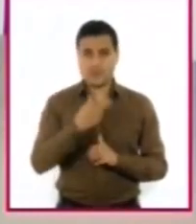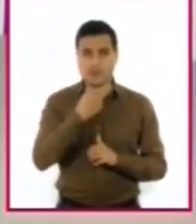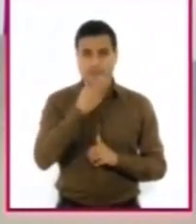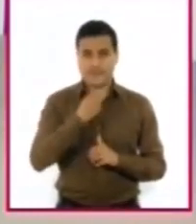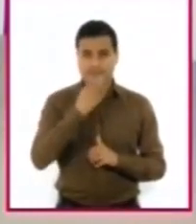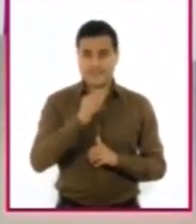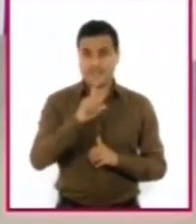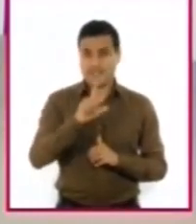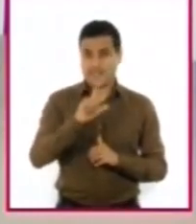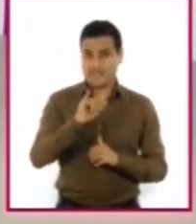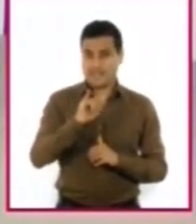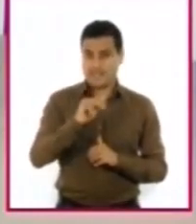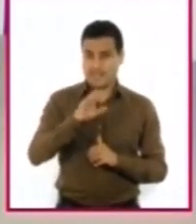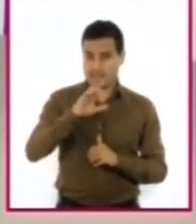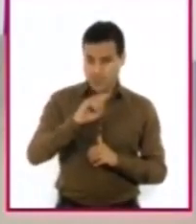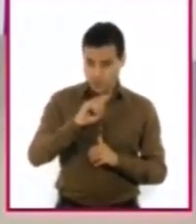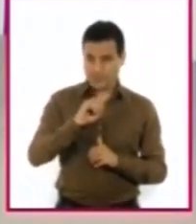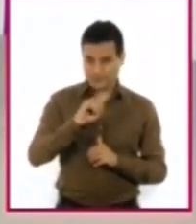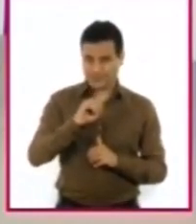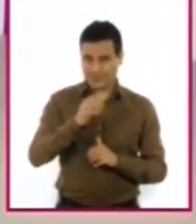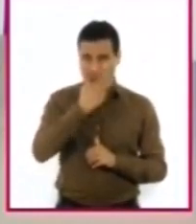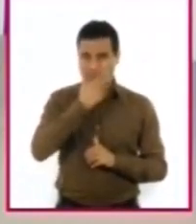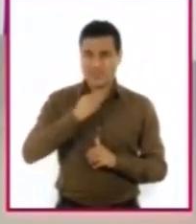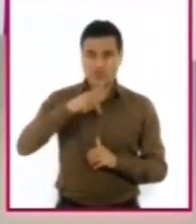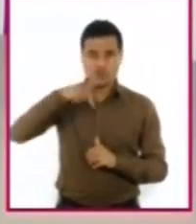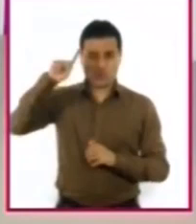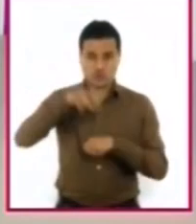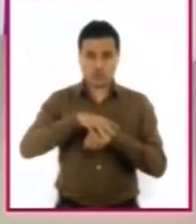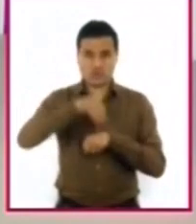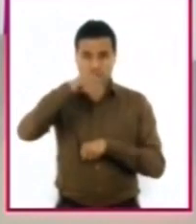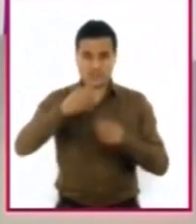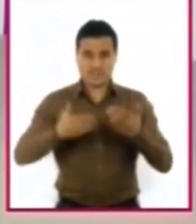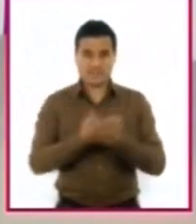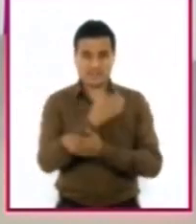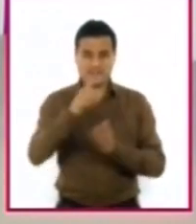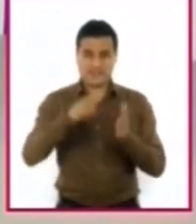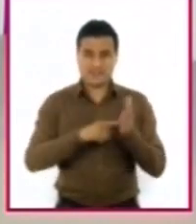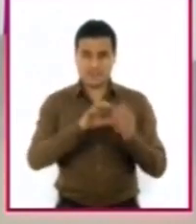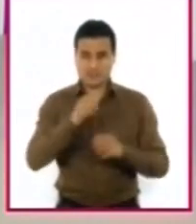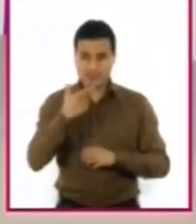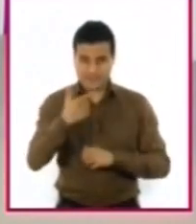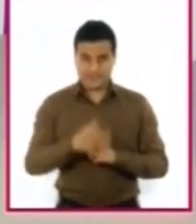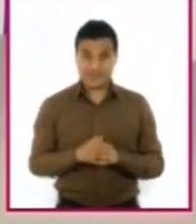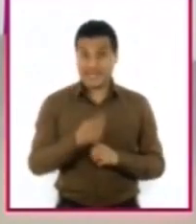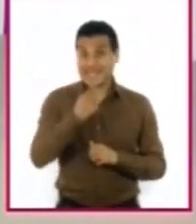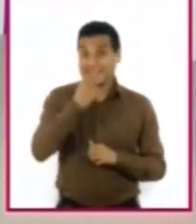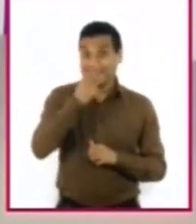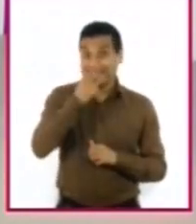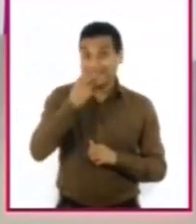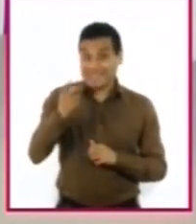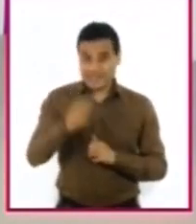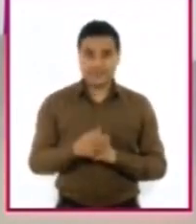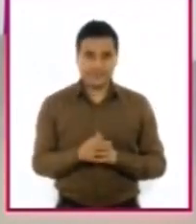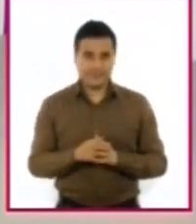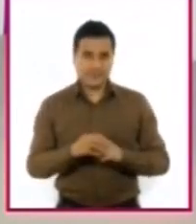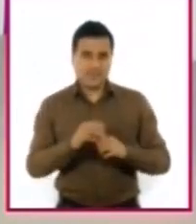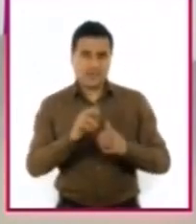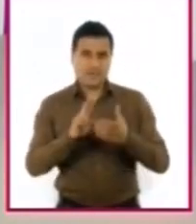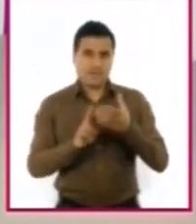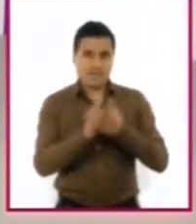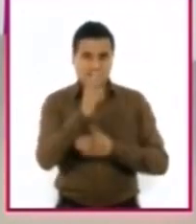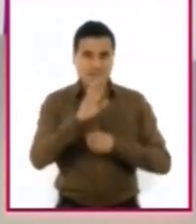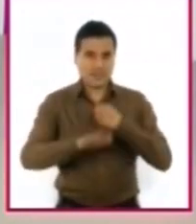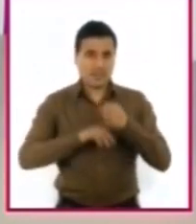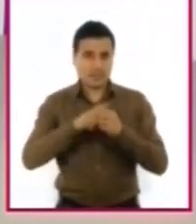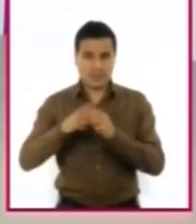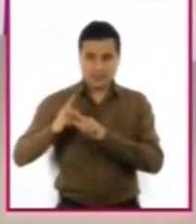sueco que nació en 1707, existía la idea de que la variedad de organismos existentes se conservaba sin cambios